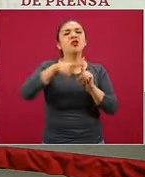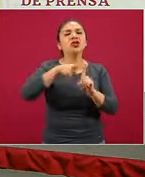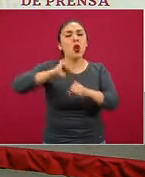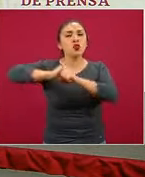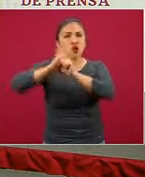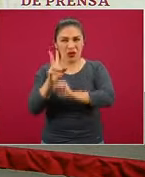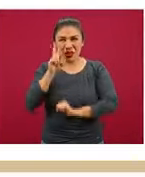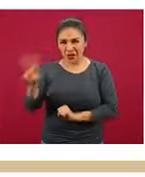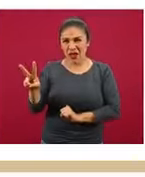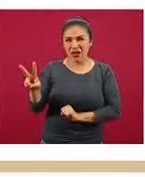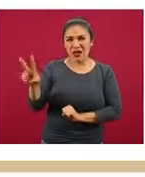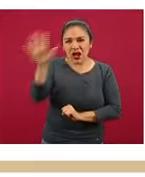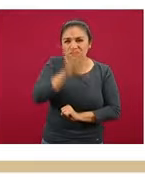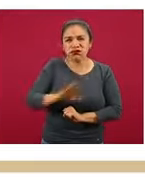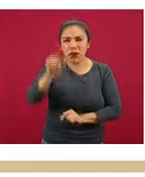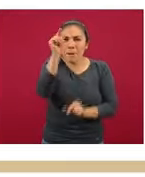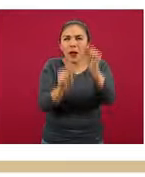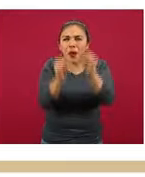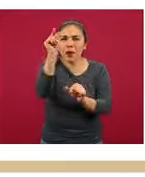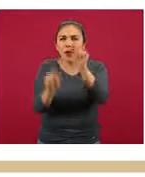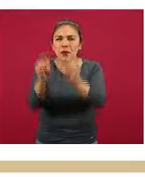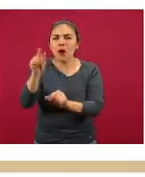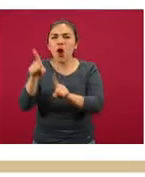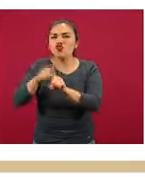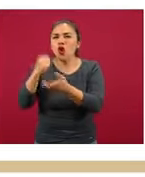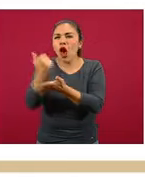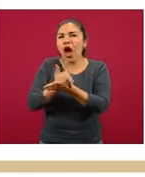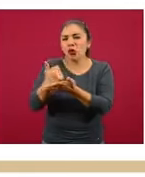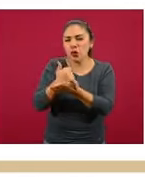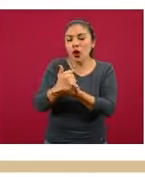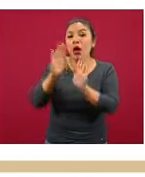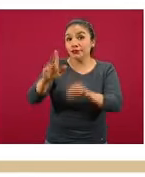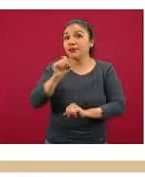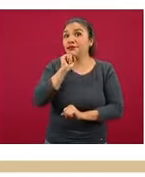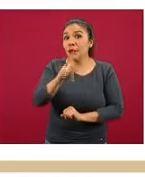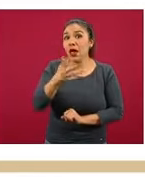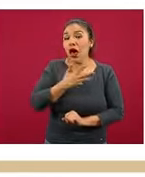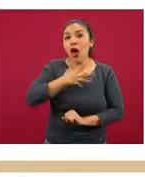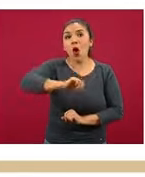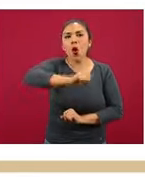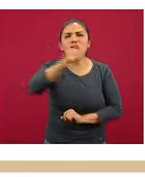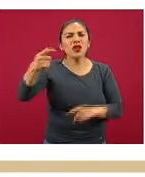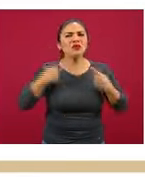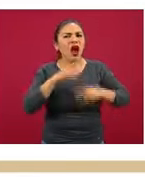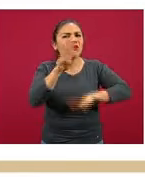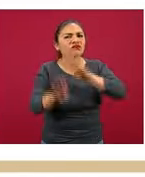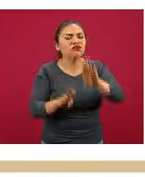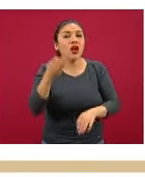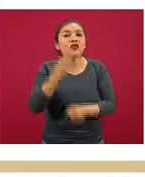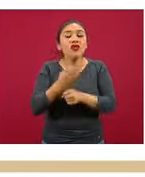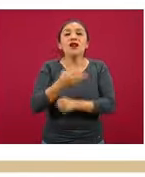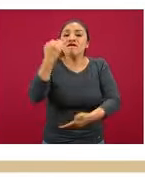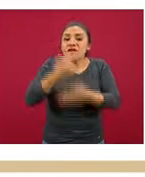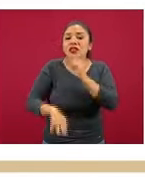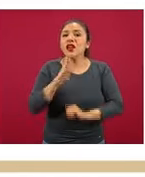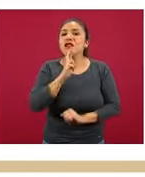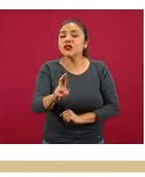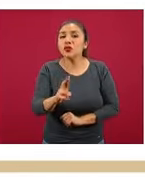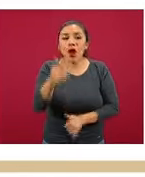para la gráfica, todas estas barras de color azul, pero también graficamos aquellas defunciones que están o esperando un resultado